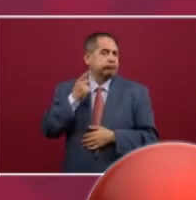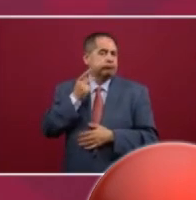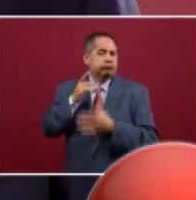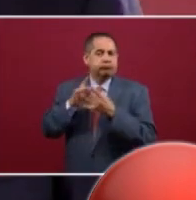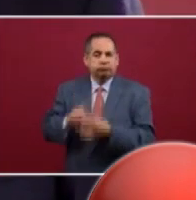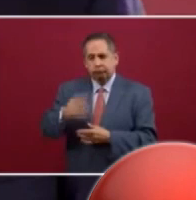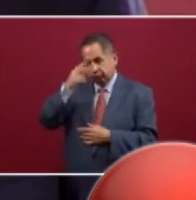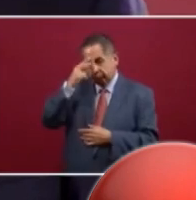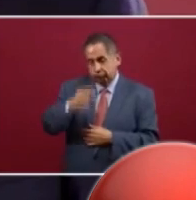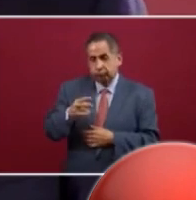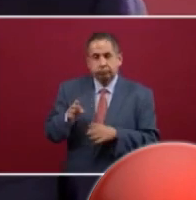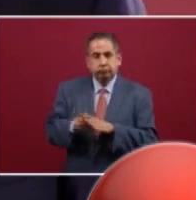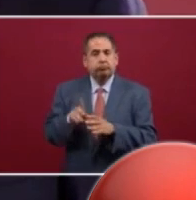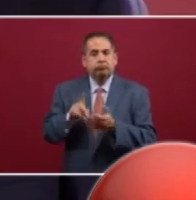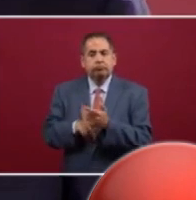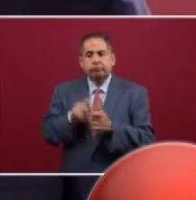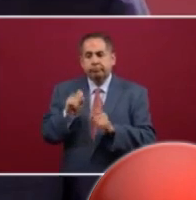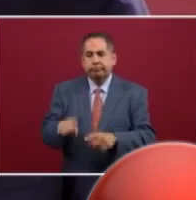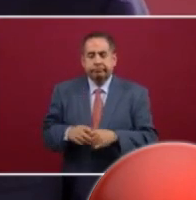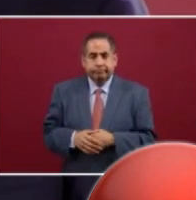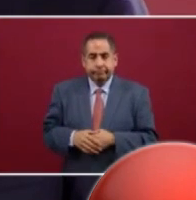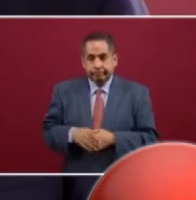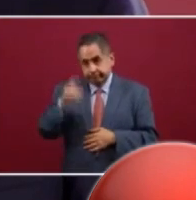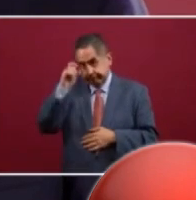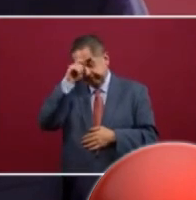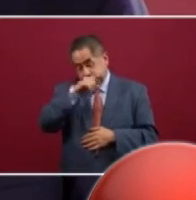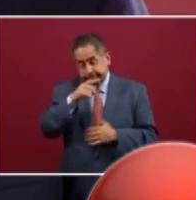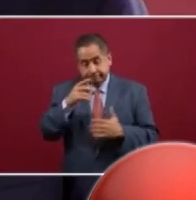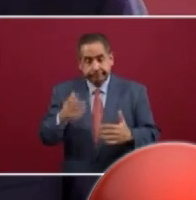política. Es un desafío